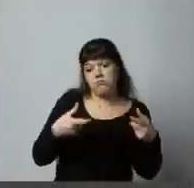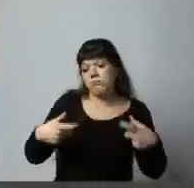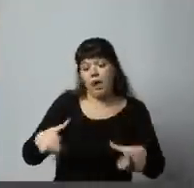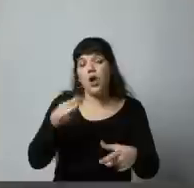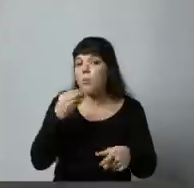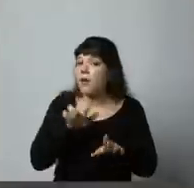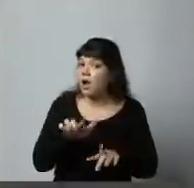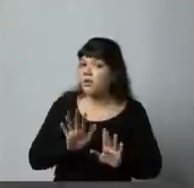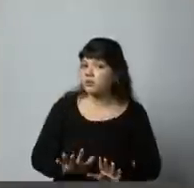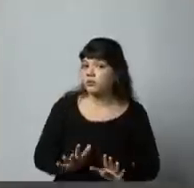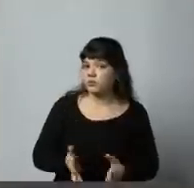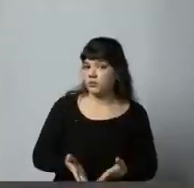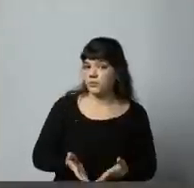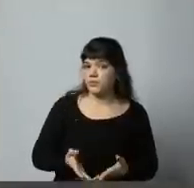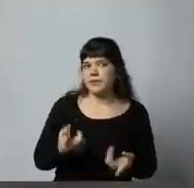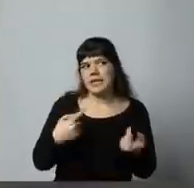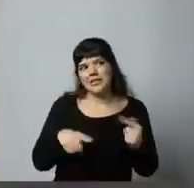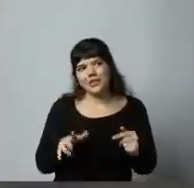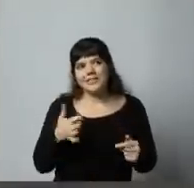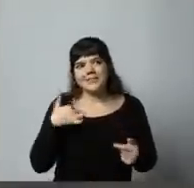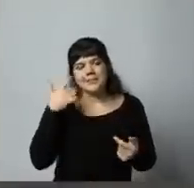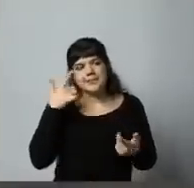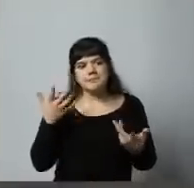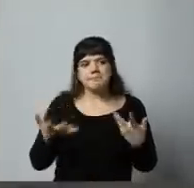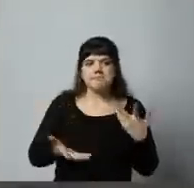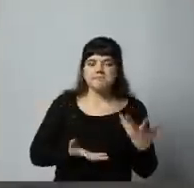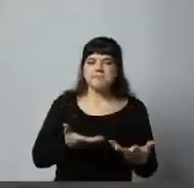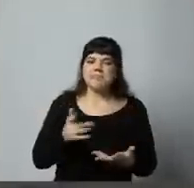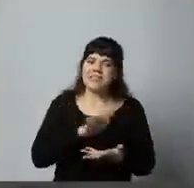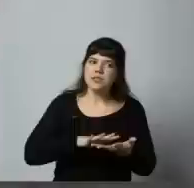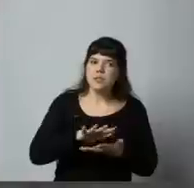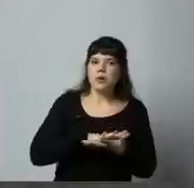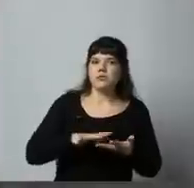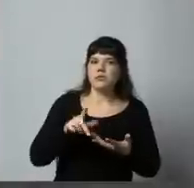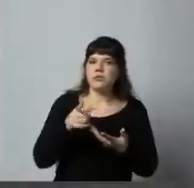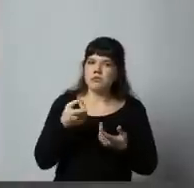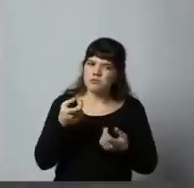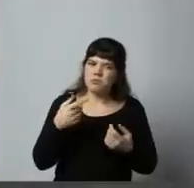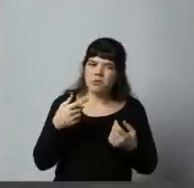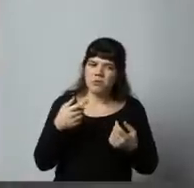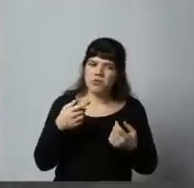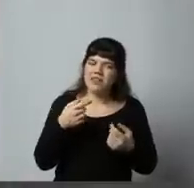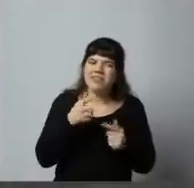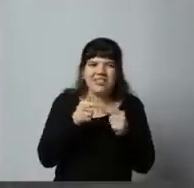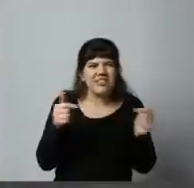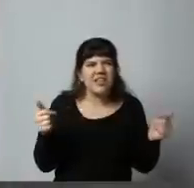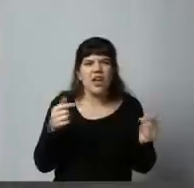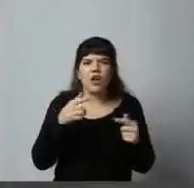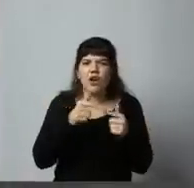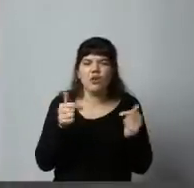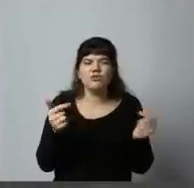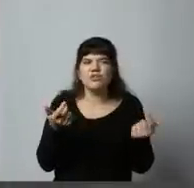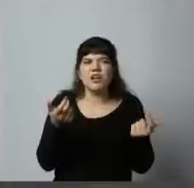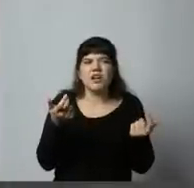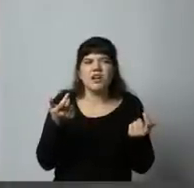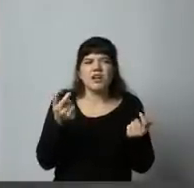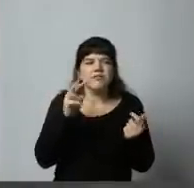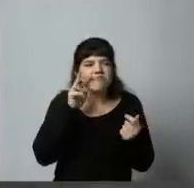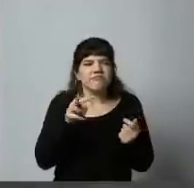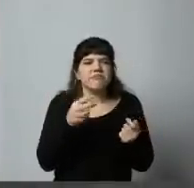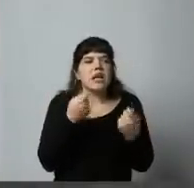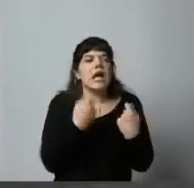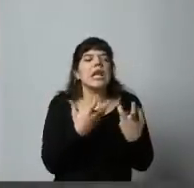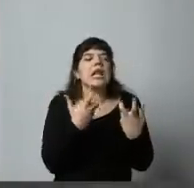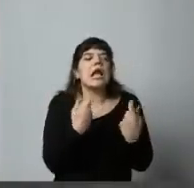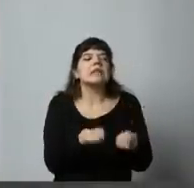Entonces estamos entrando en un clima donde hay muchos actores que señalan formas de gastar